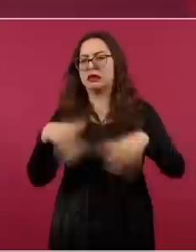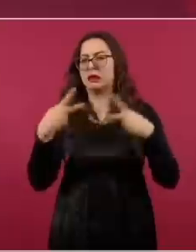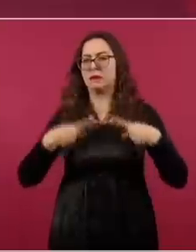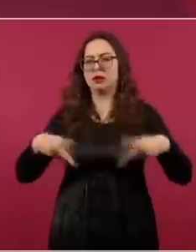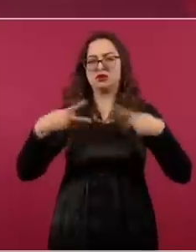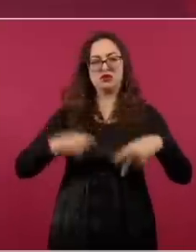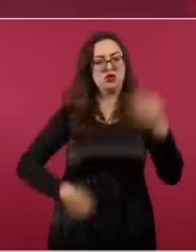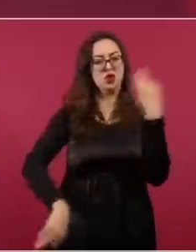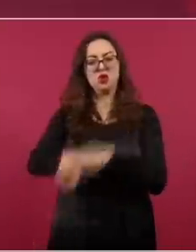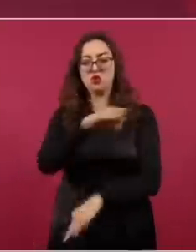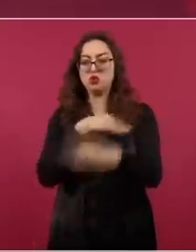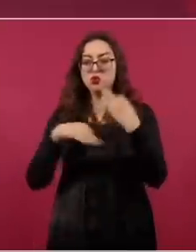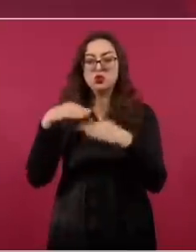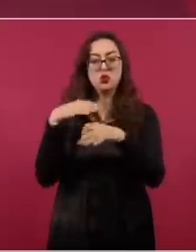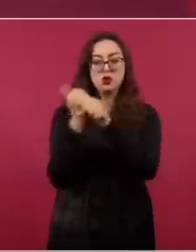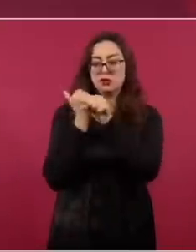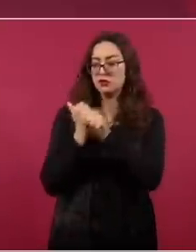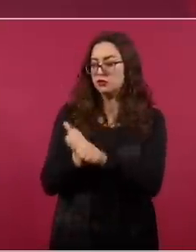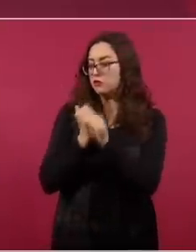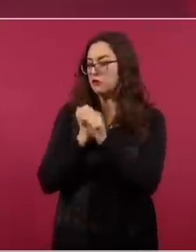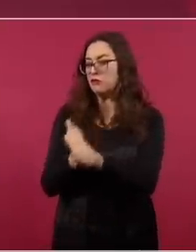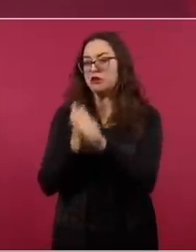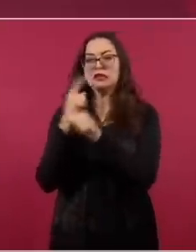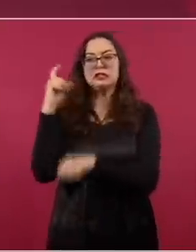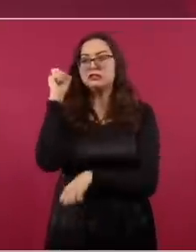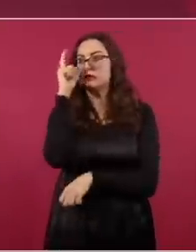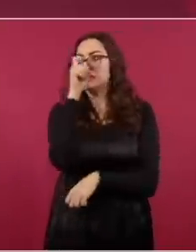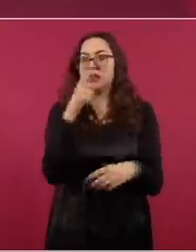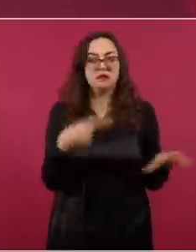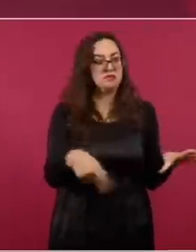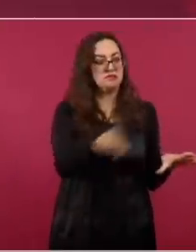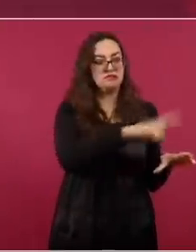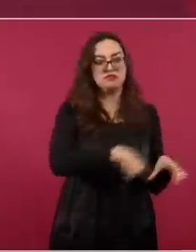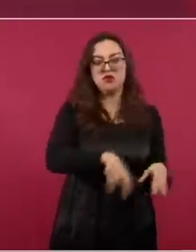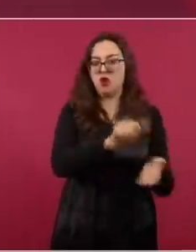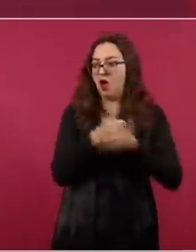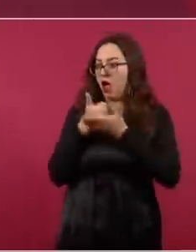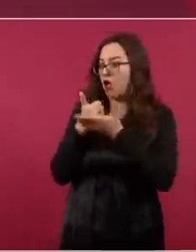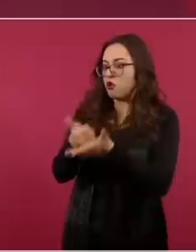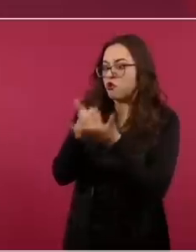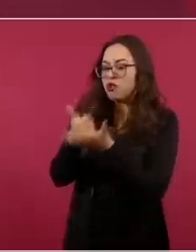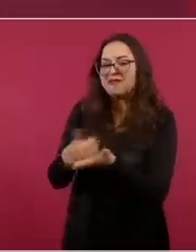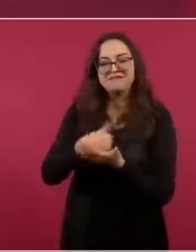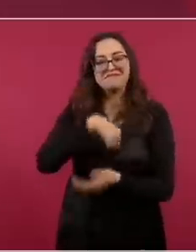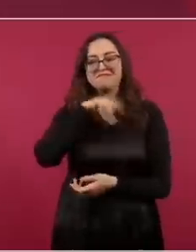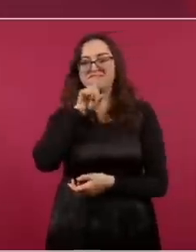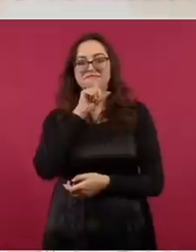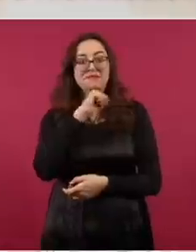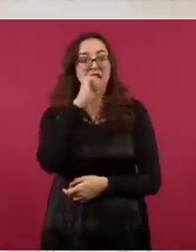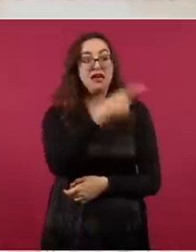Y en vez de ayudar estaban como zopilotes